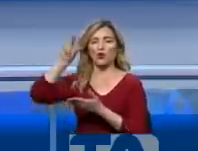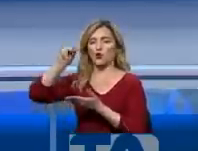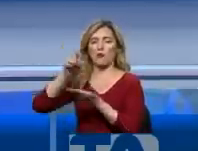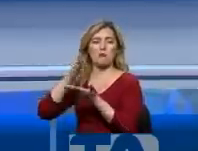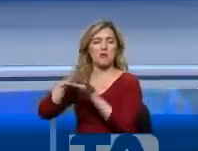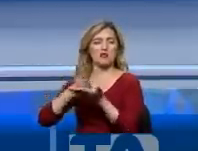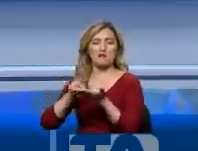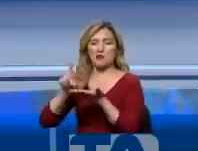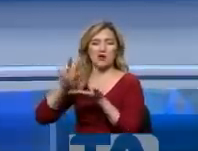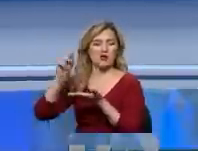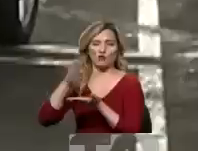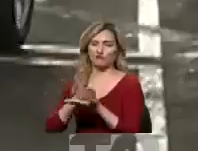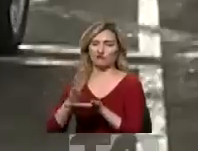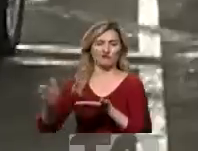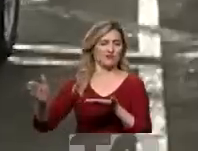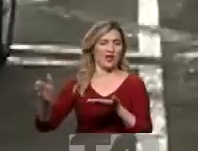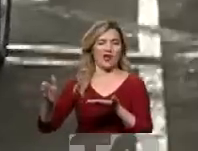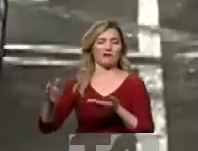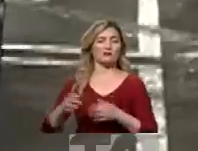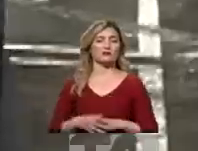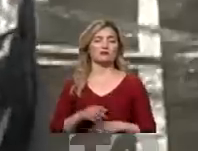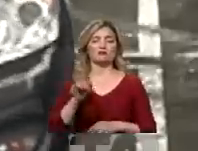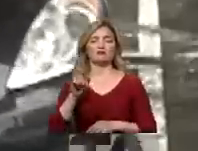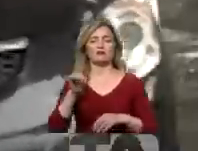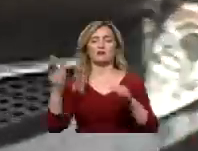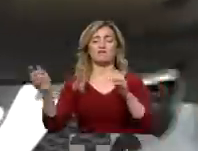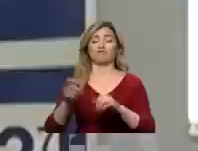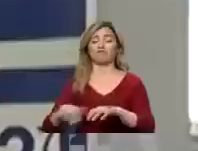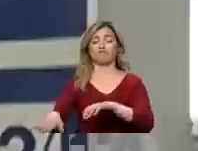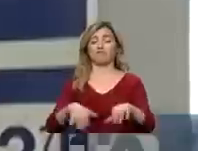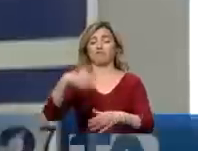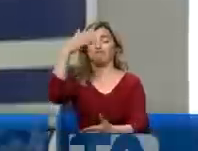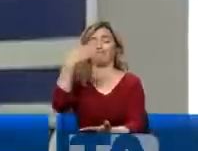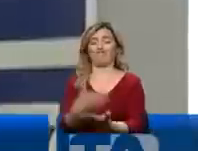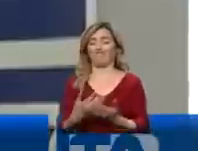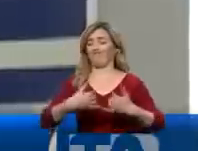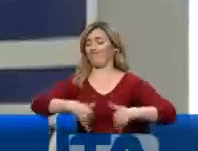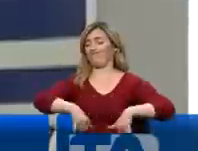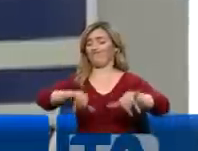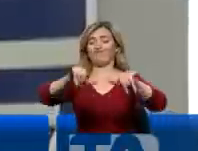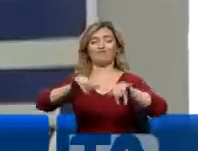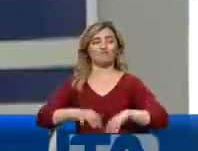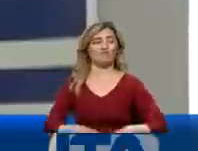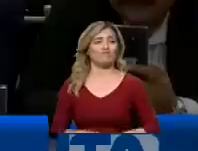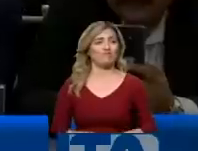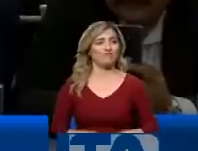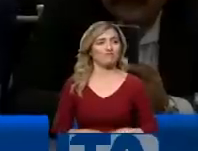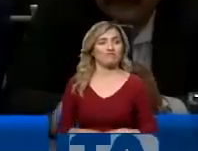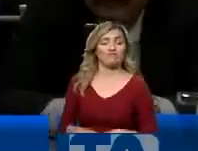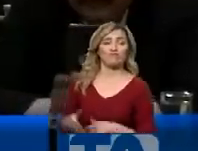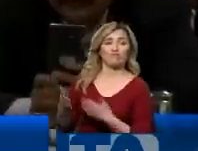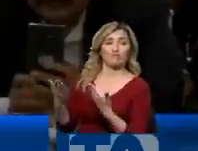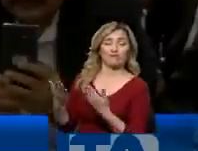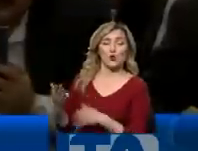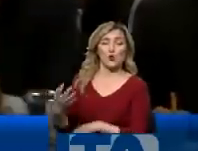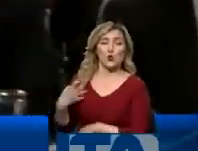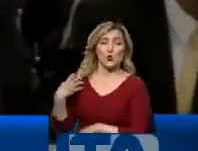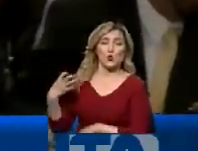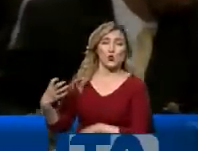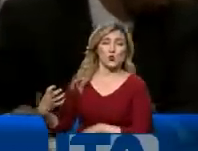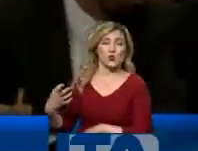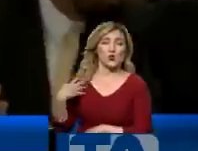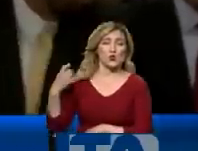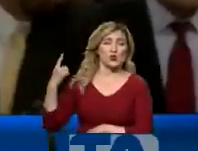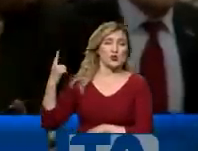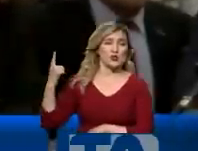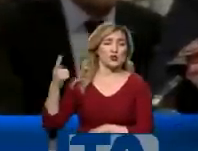manera indefinida. El anuncio de la eliminación del subsidio a las gasolinas Extra y Diésel provocó la inmediata reacción